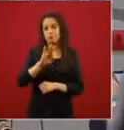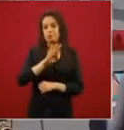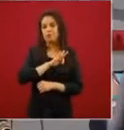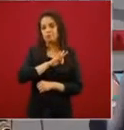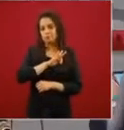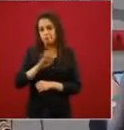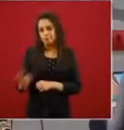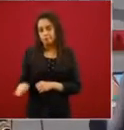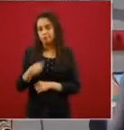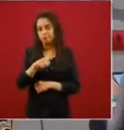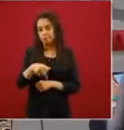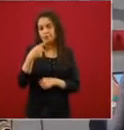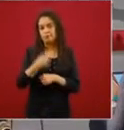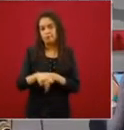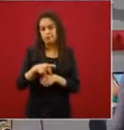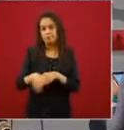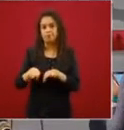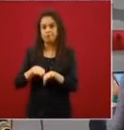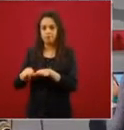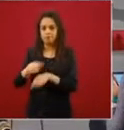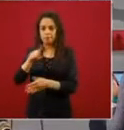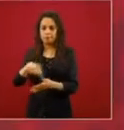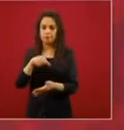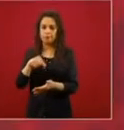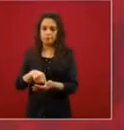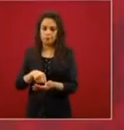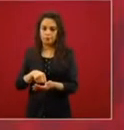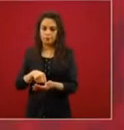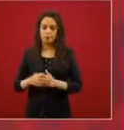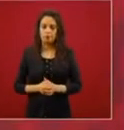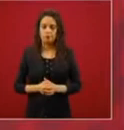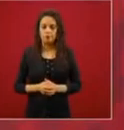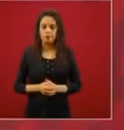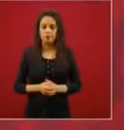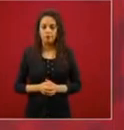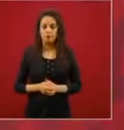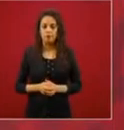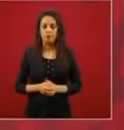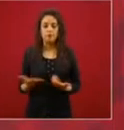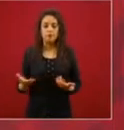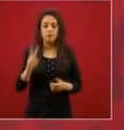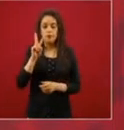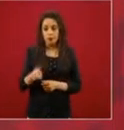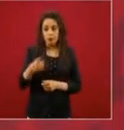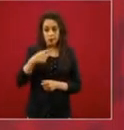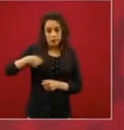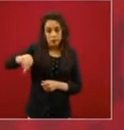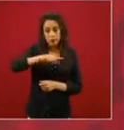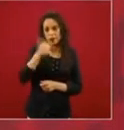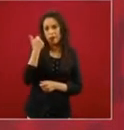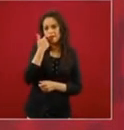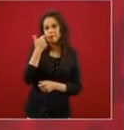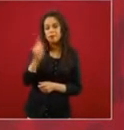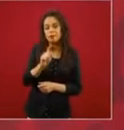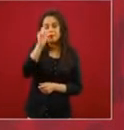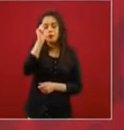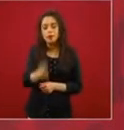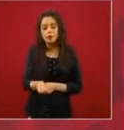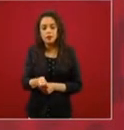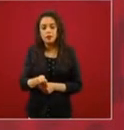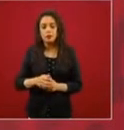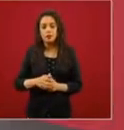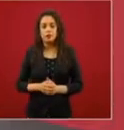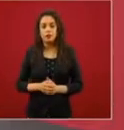se generan capitales constitutivos y sube la prima. Nosotros no queremos establecer una relación